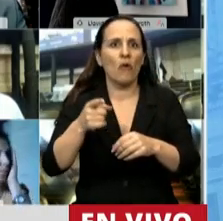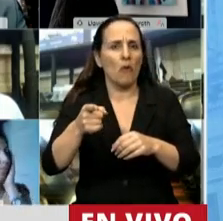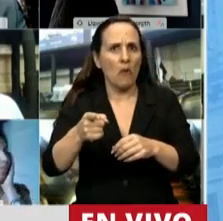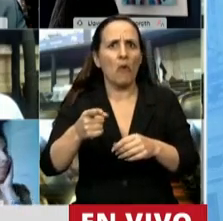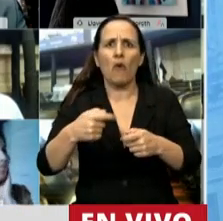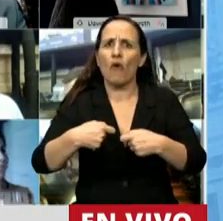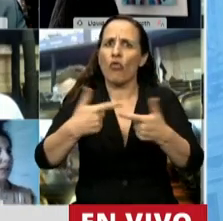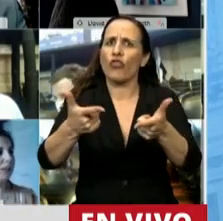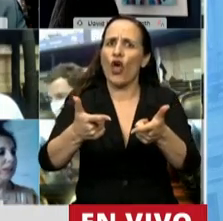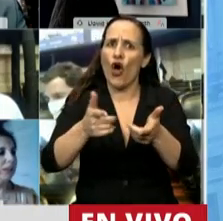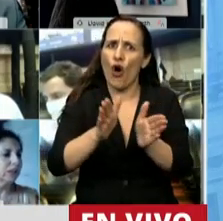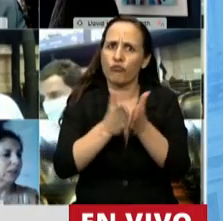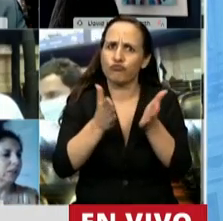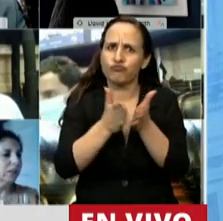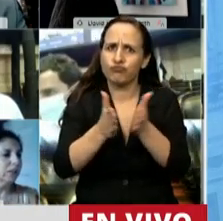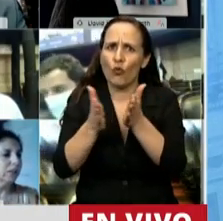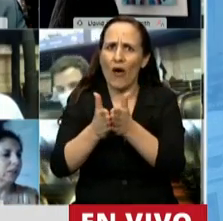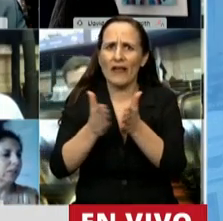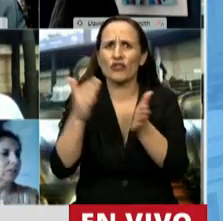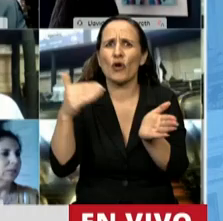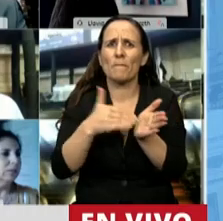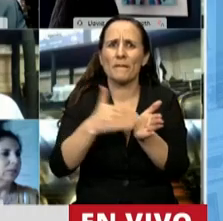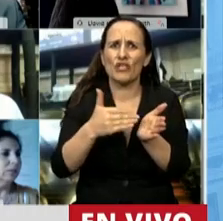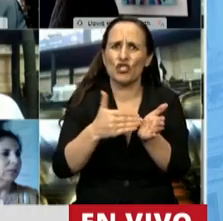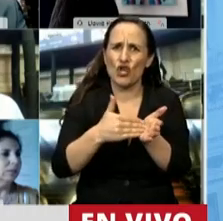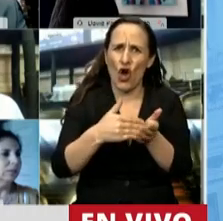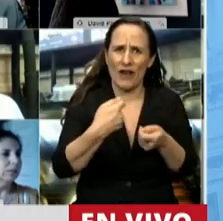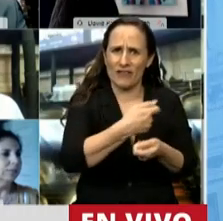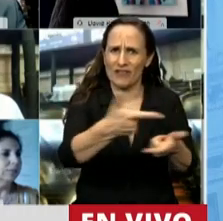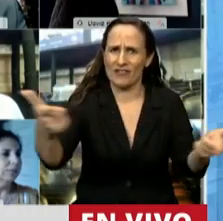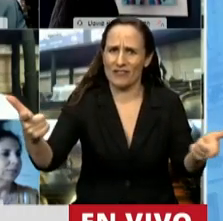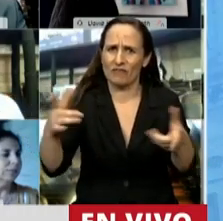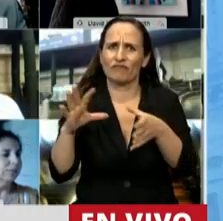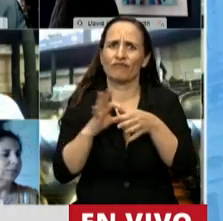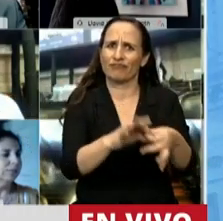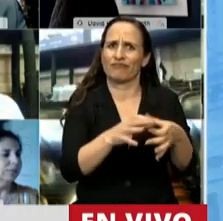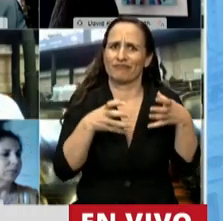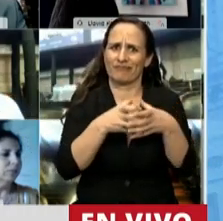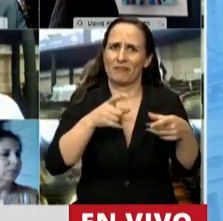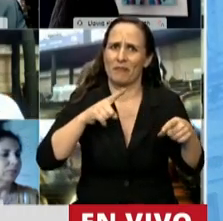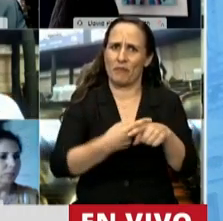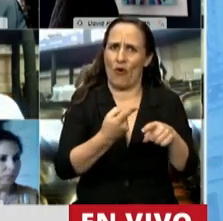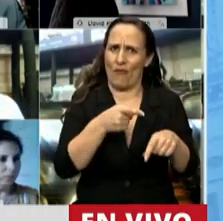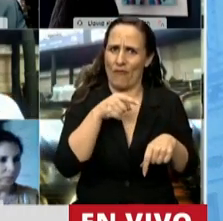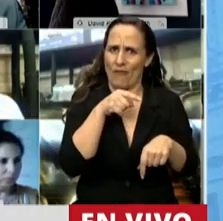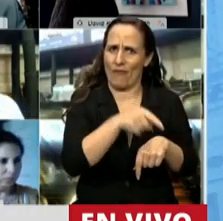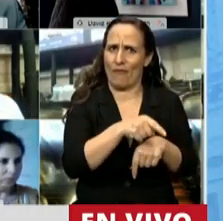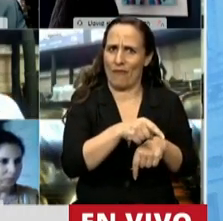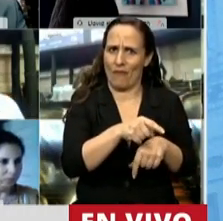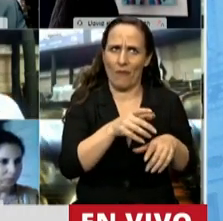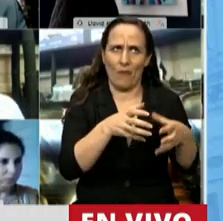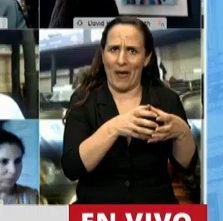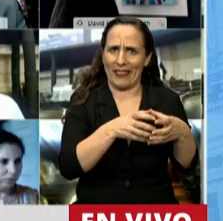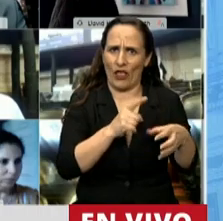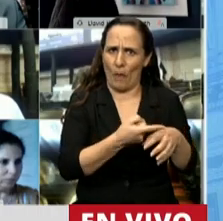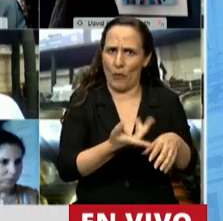de cuadernillos con un fuerte contenido partidario. Estos materiales en realidad tienen